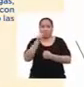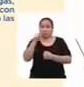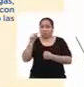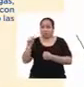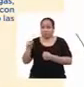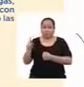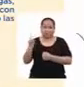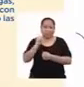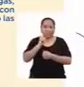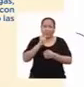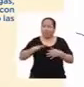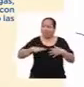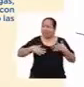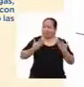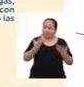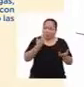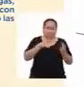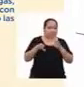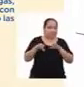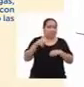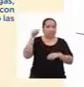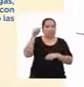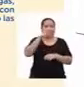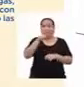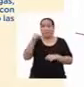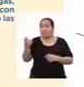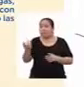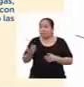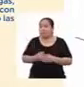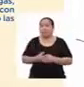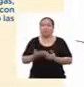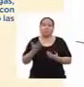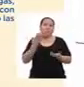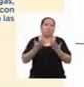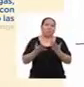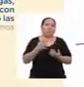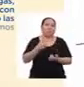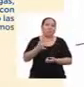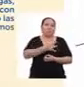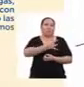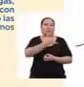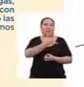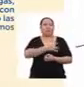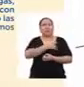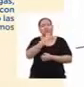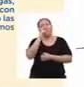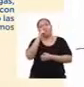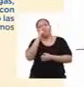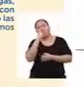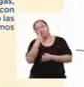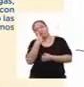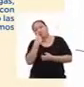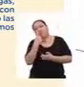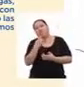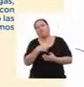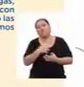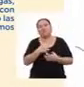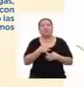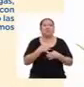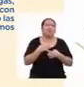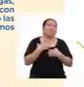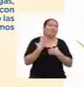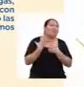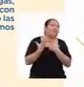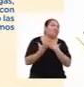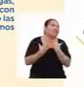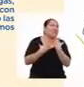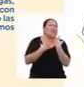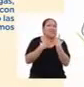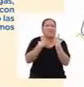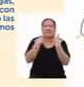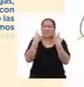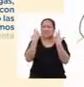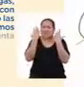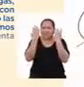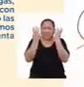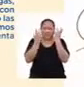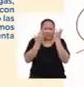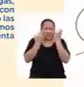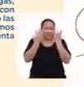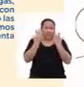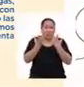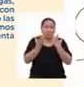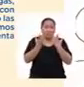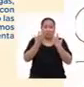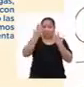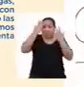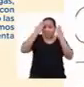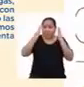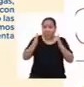las podemos hacer. Eso hace que quizás nos sintamos aburridos, fastidiados, angustiados y sin